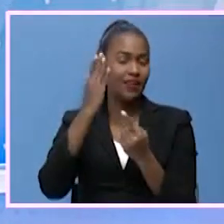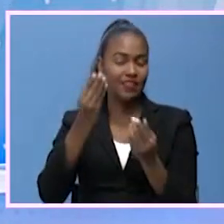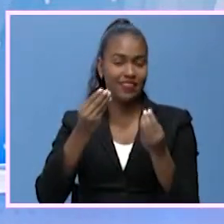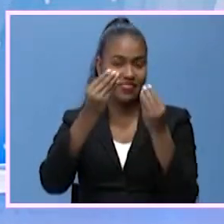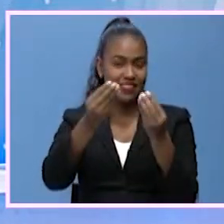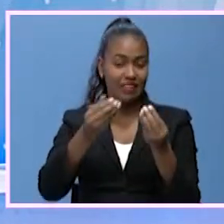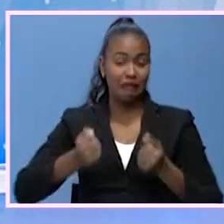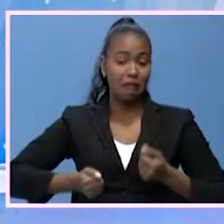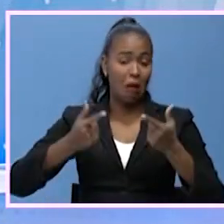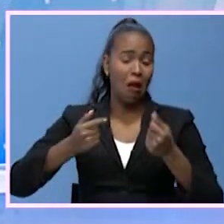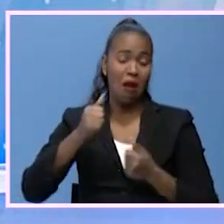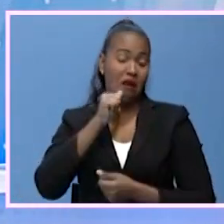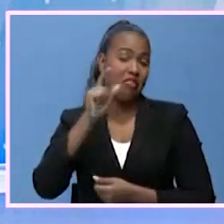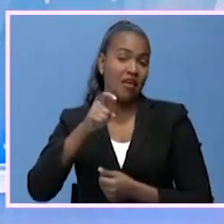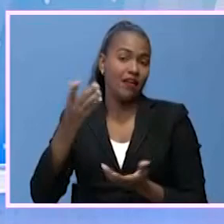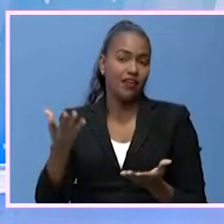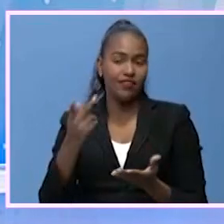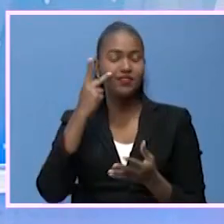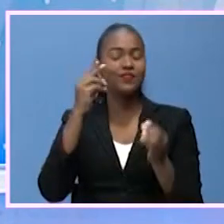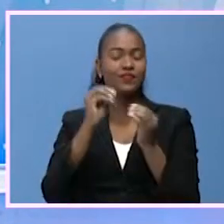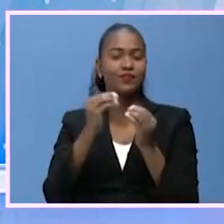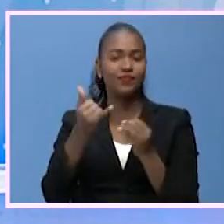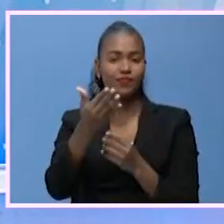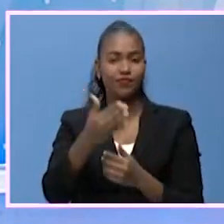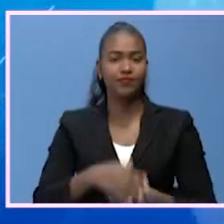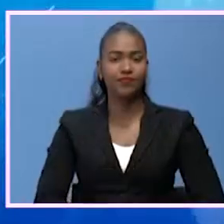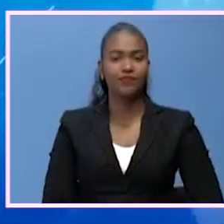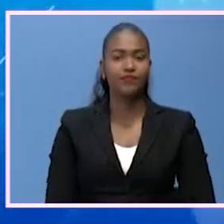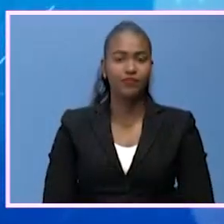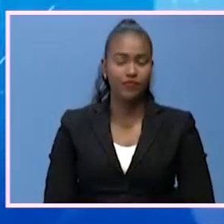grandes gastos económicos. Adelante, Katherine.